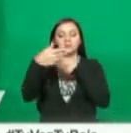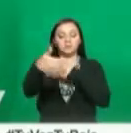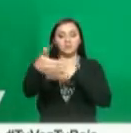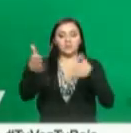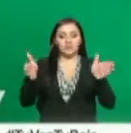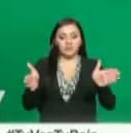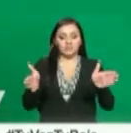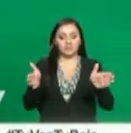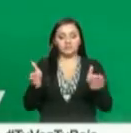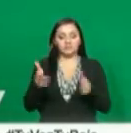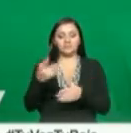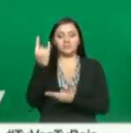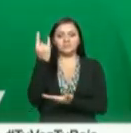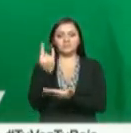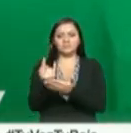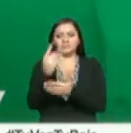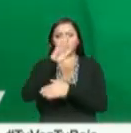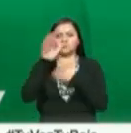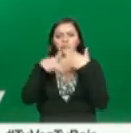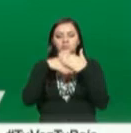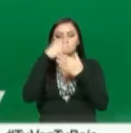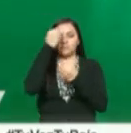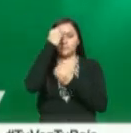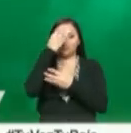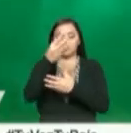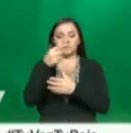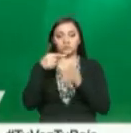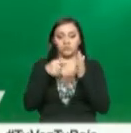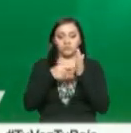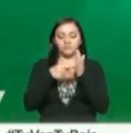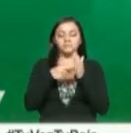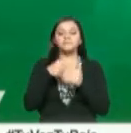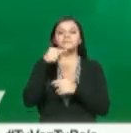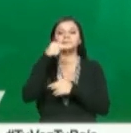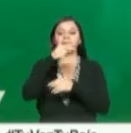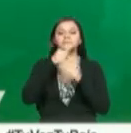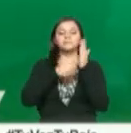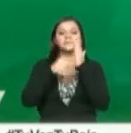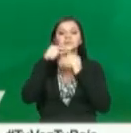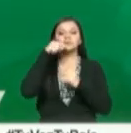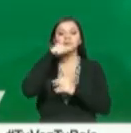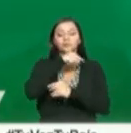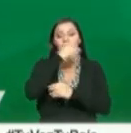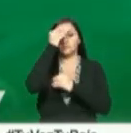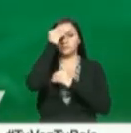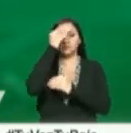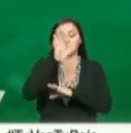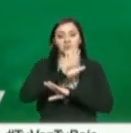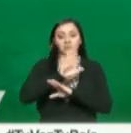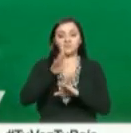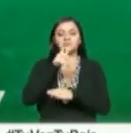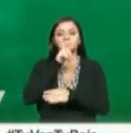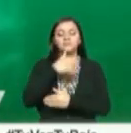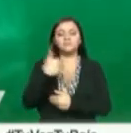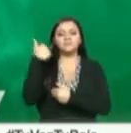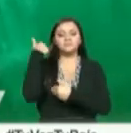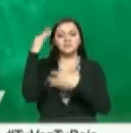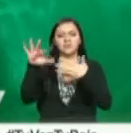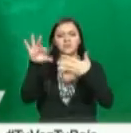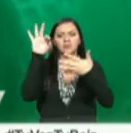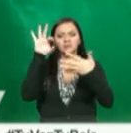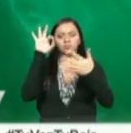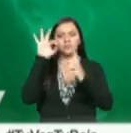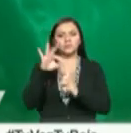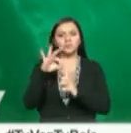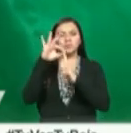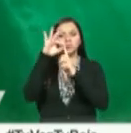aparato. Así lo anunció el miércoles el Ministerio Ruso de Defensa. Se trata de un descubrimiento fundamental